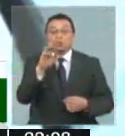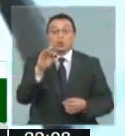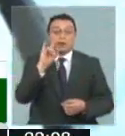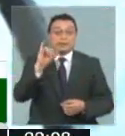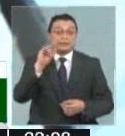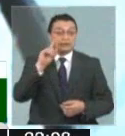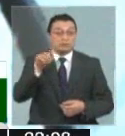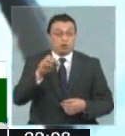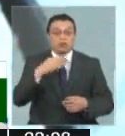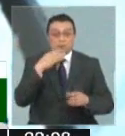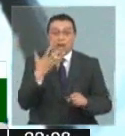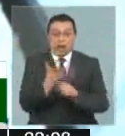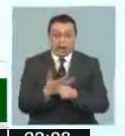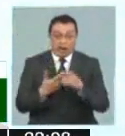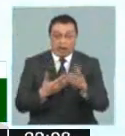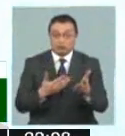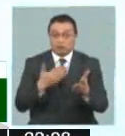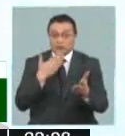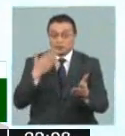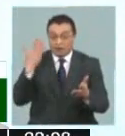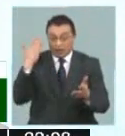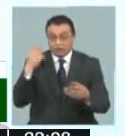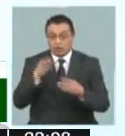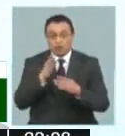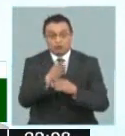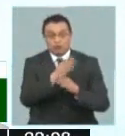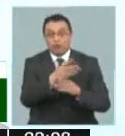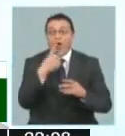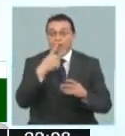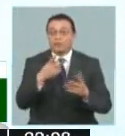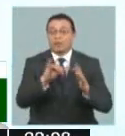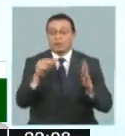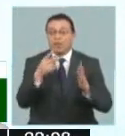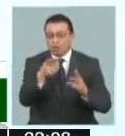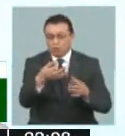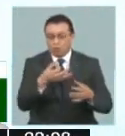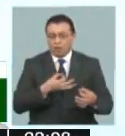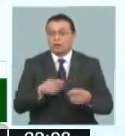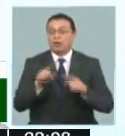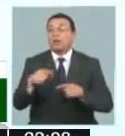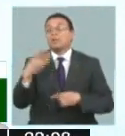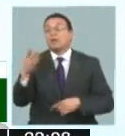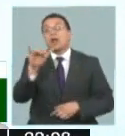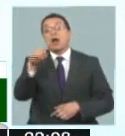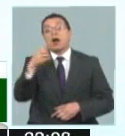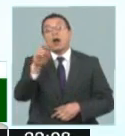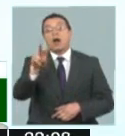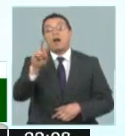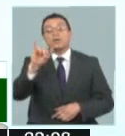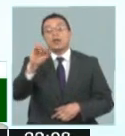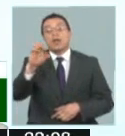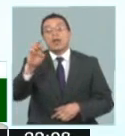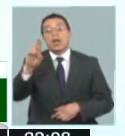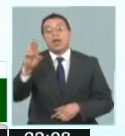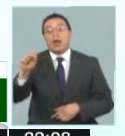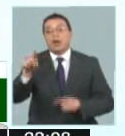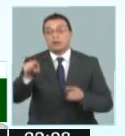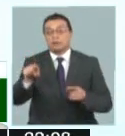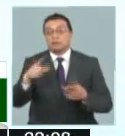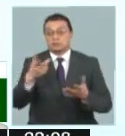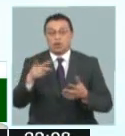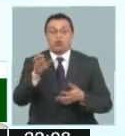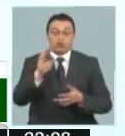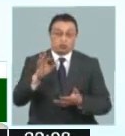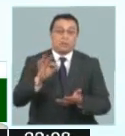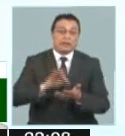harto, harto turismo. Así que te vamos a preguntar en un ratito tu diagnóstico, pero quiero preguntarte lo primero a ti, Javiera. Te sacamos el cargo aquí, ¿eh?